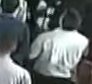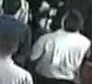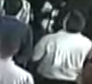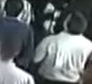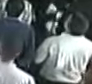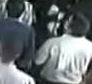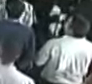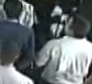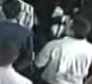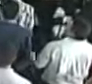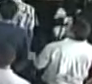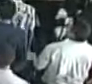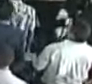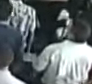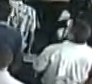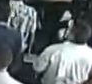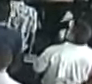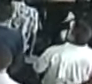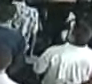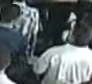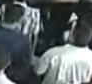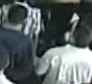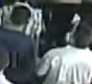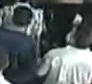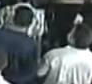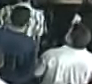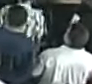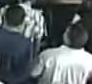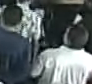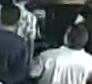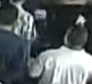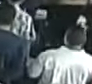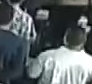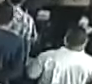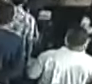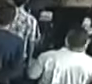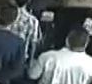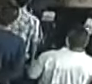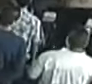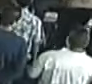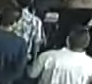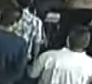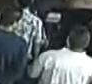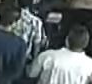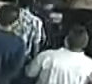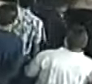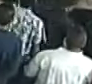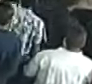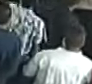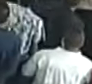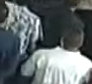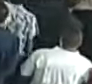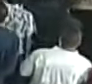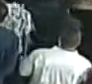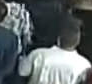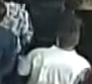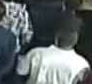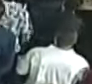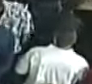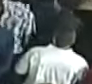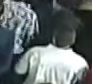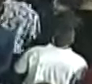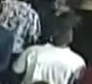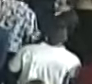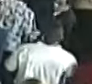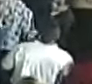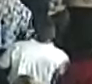con el fiscal general de la República, Tarek William Saab, en esta jornada, como ya lo hemos dicho, que quedará para la